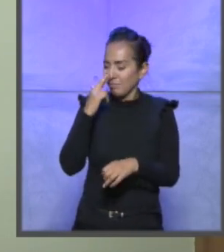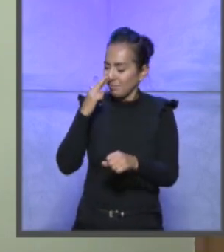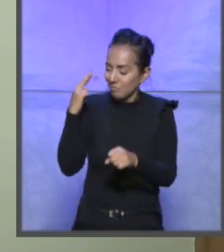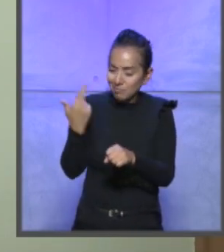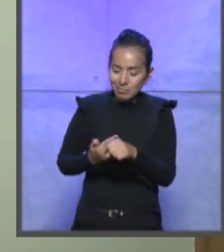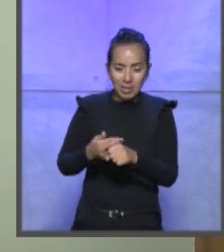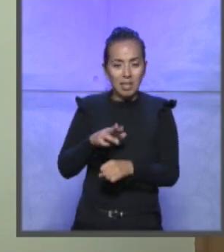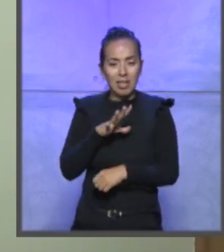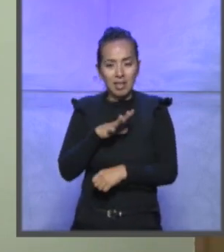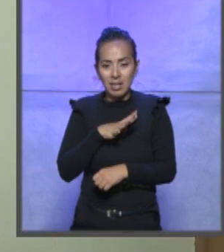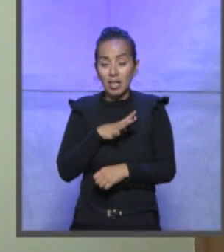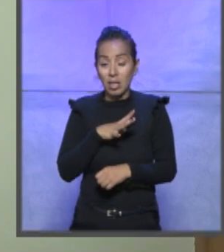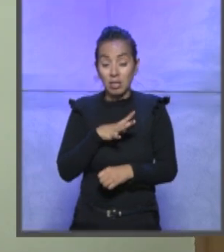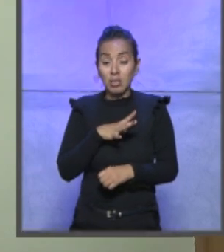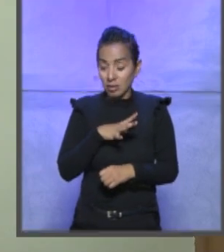que estamos más